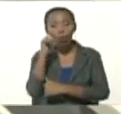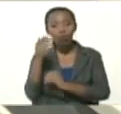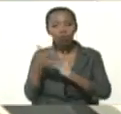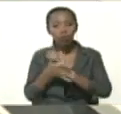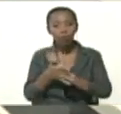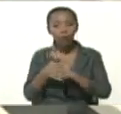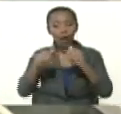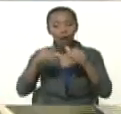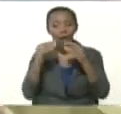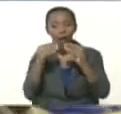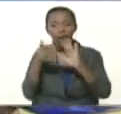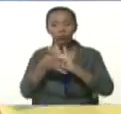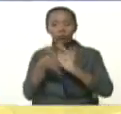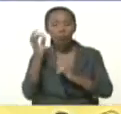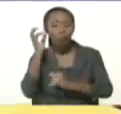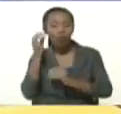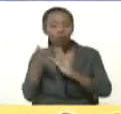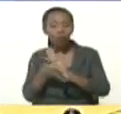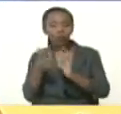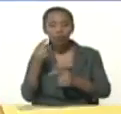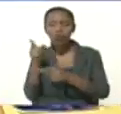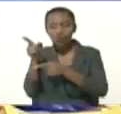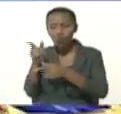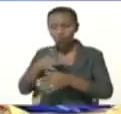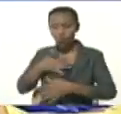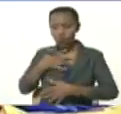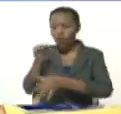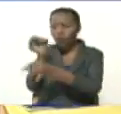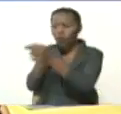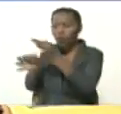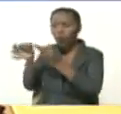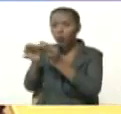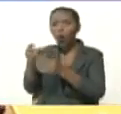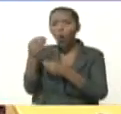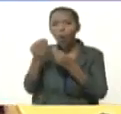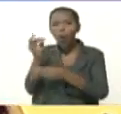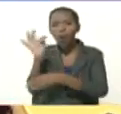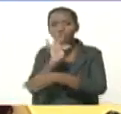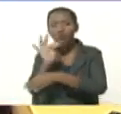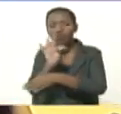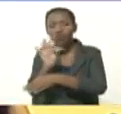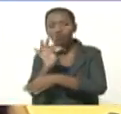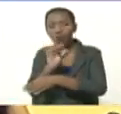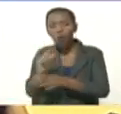estás? Muy bien, presidente. ¿Me puedes explicar qué función cumple